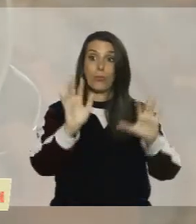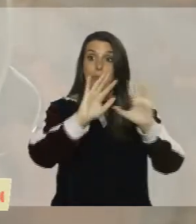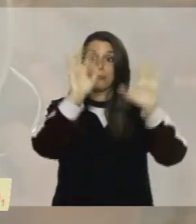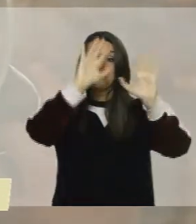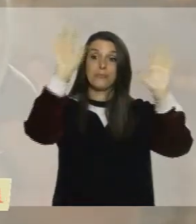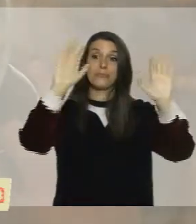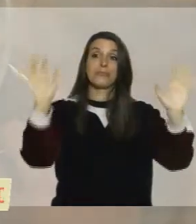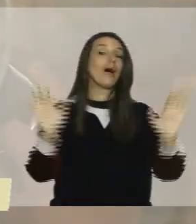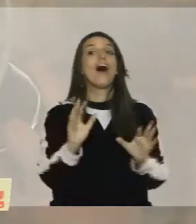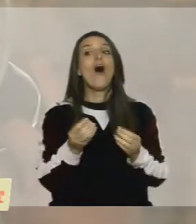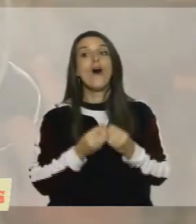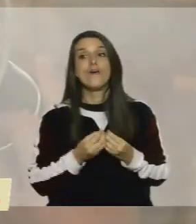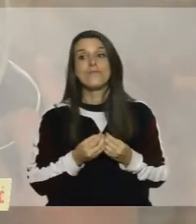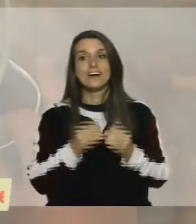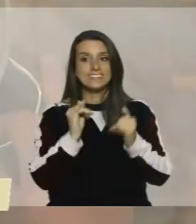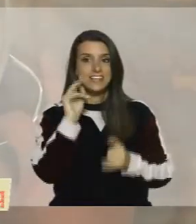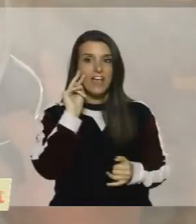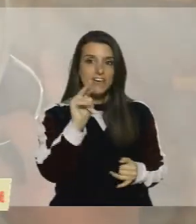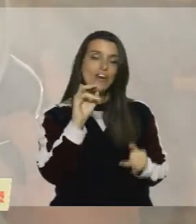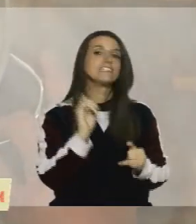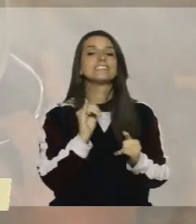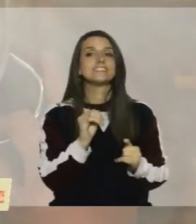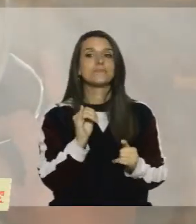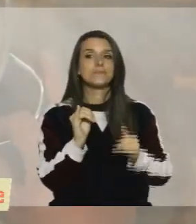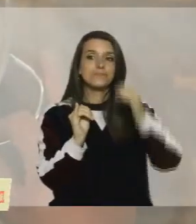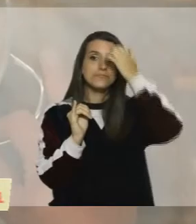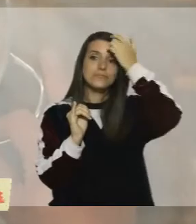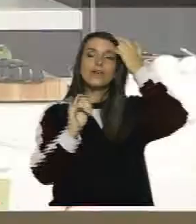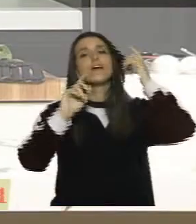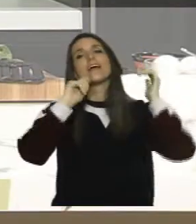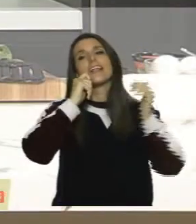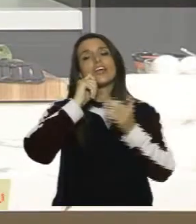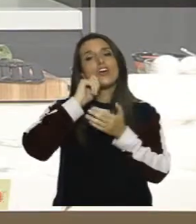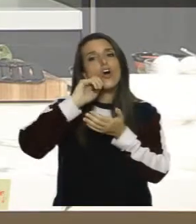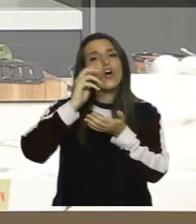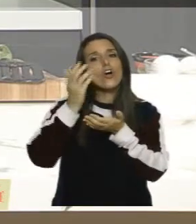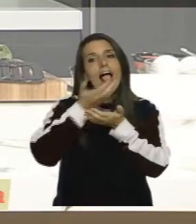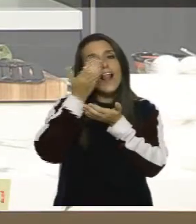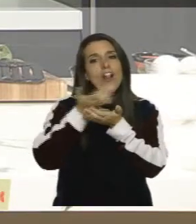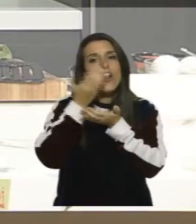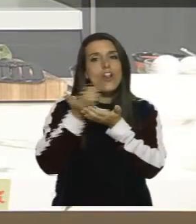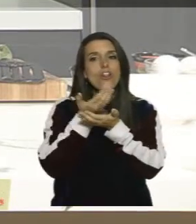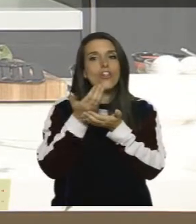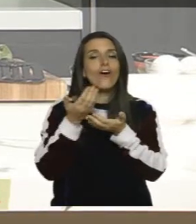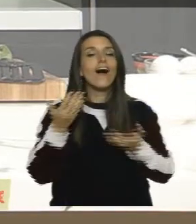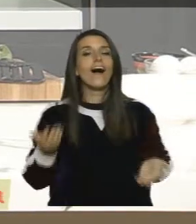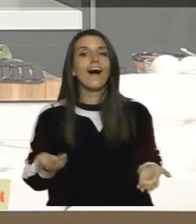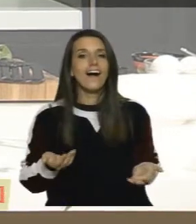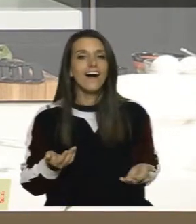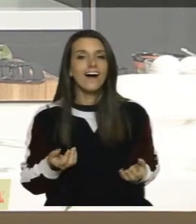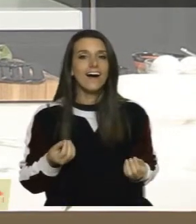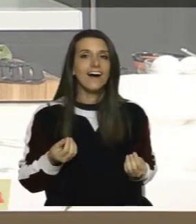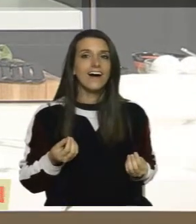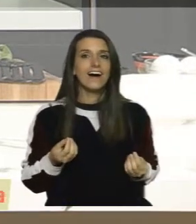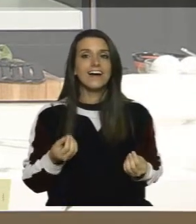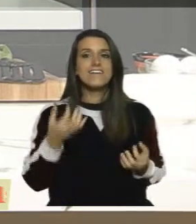¿Me ven ahí atrás? Te vemos, ahí te vemos. Ay, mirá, te empañé todo. Ay, mirale. Te